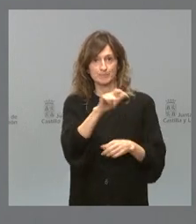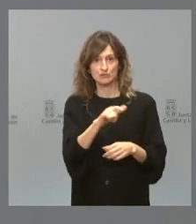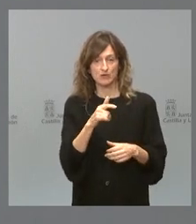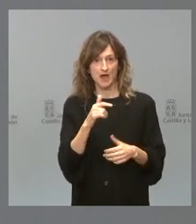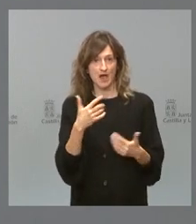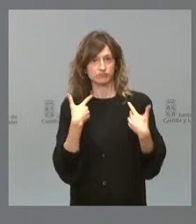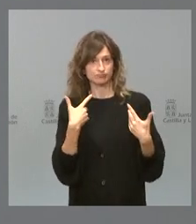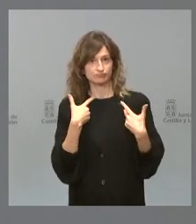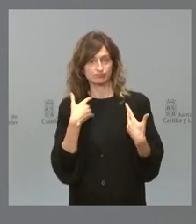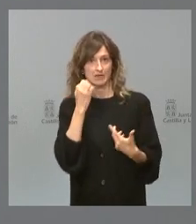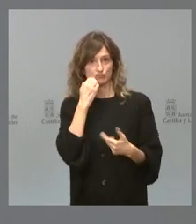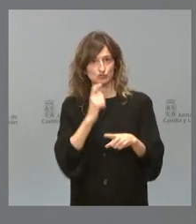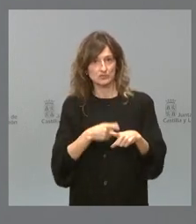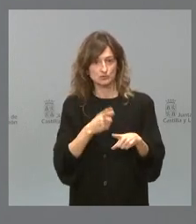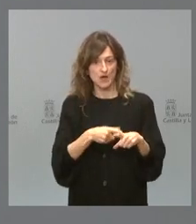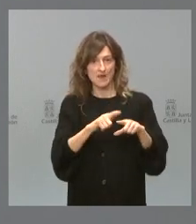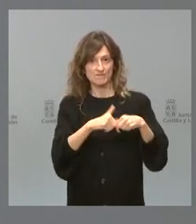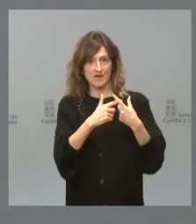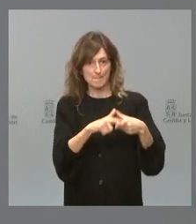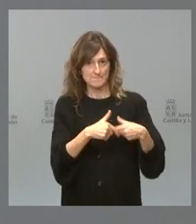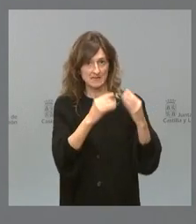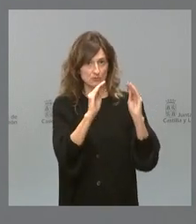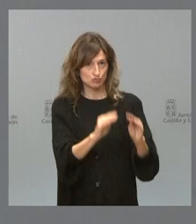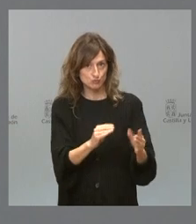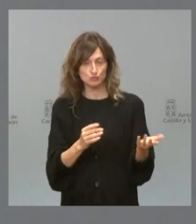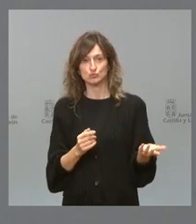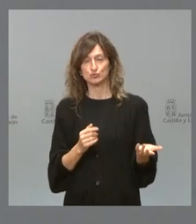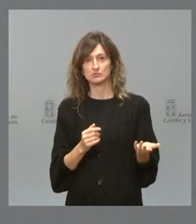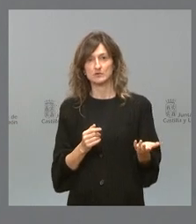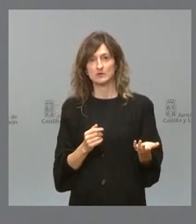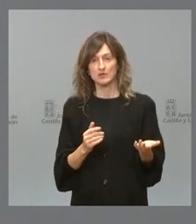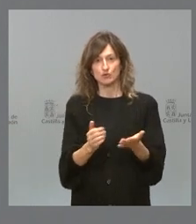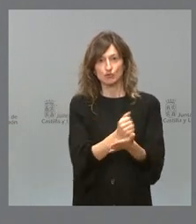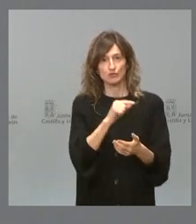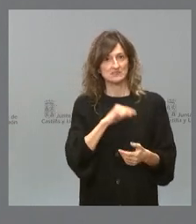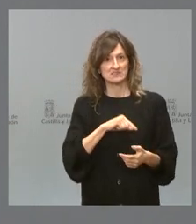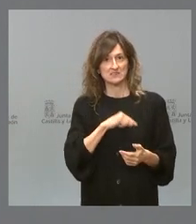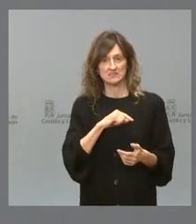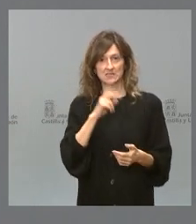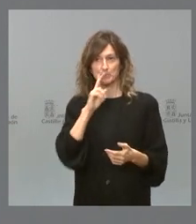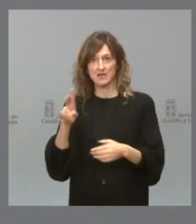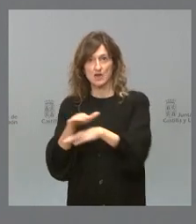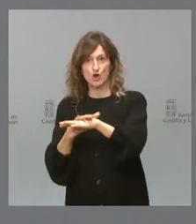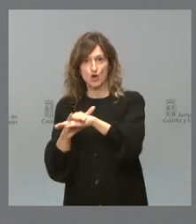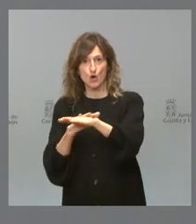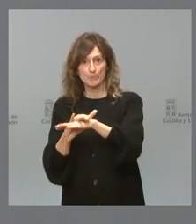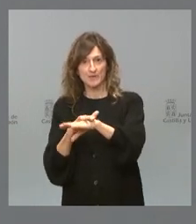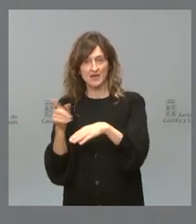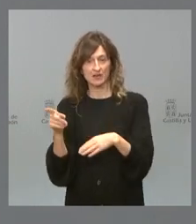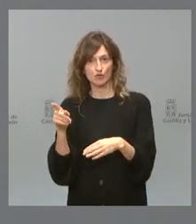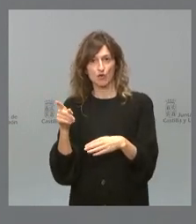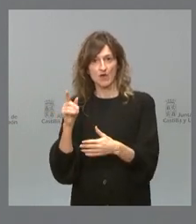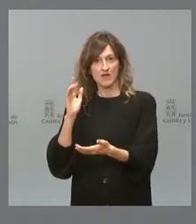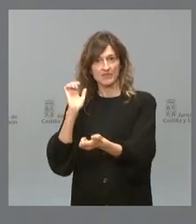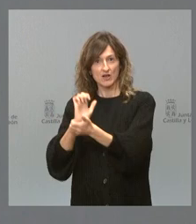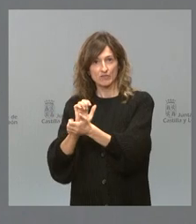agresión sexual de las familias de las personas que han sufrido agresión sexual y cómo se tienen que sentir al ver que hay un gobierno que lo que hace es